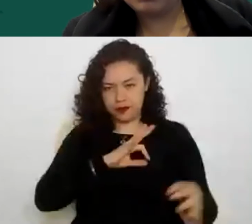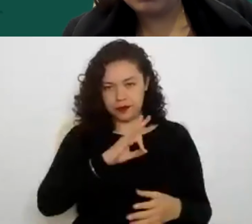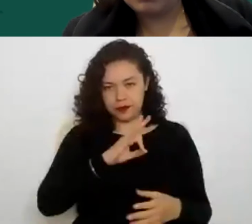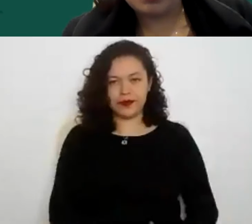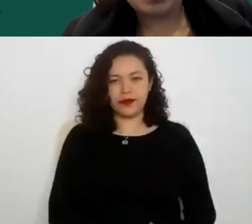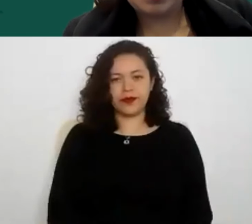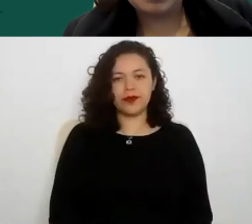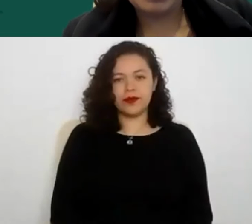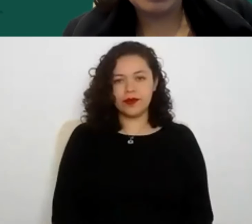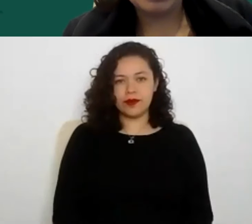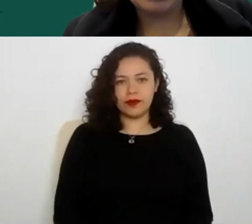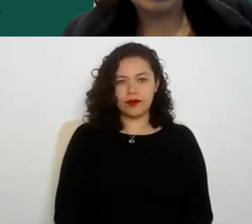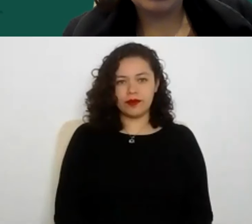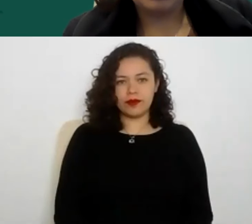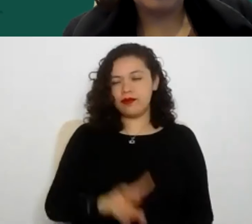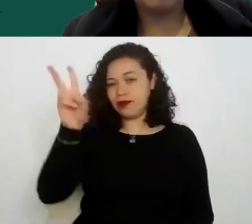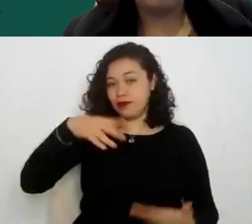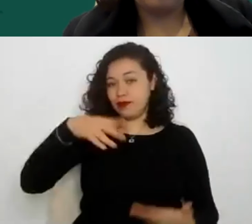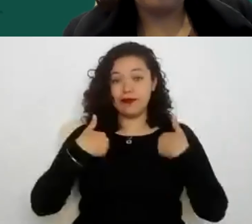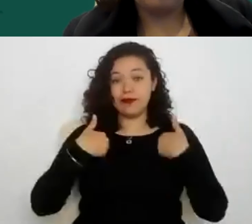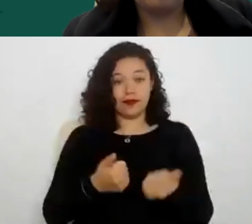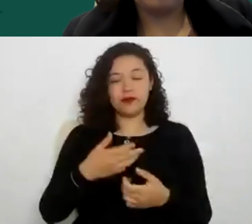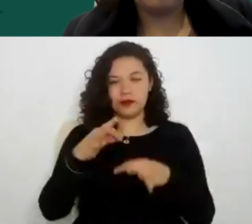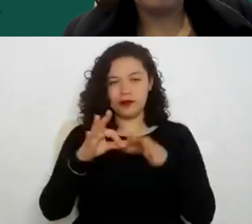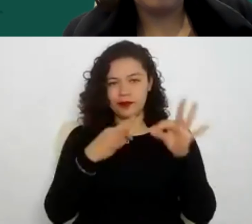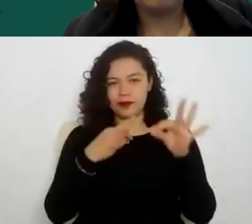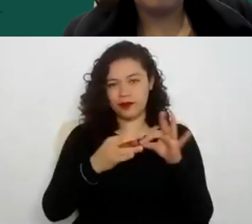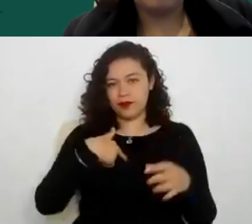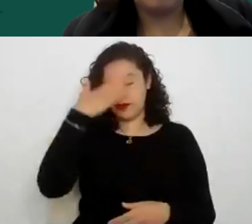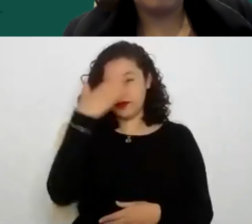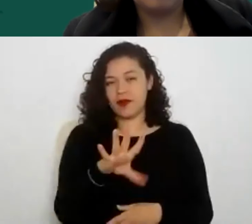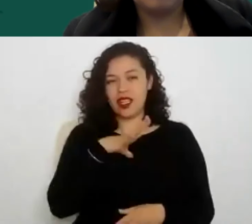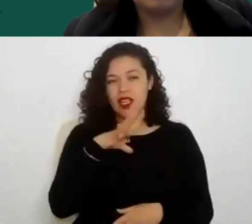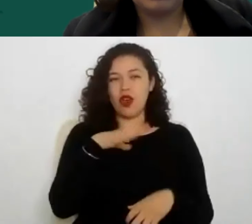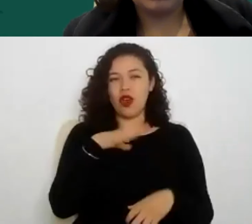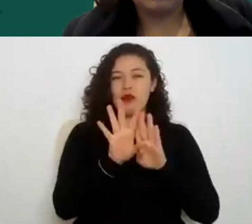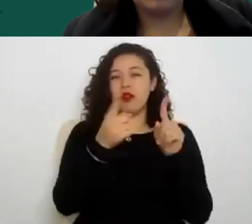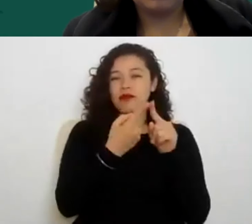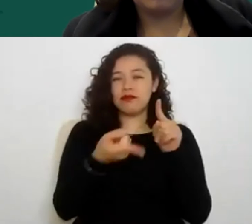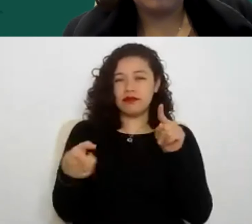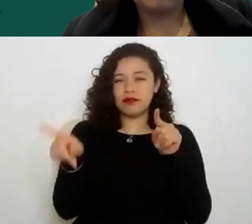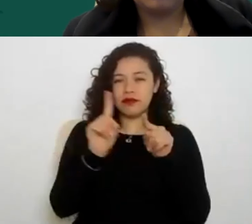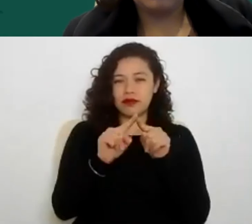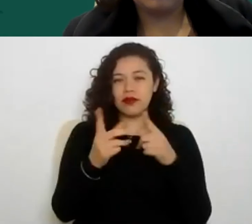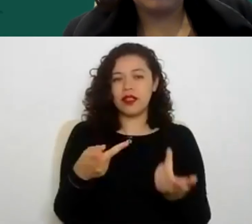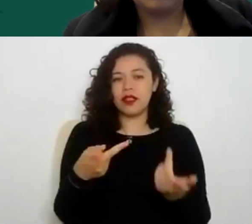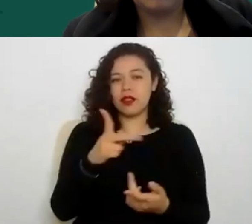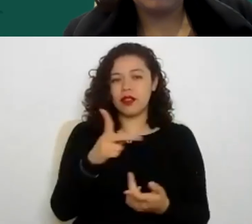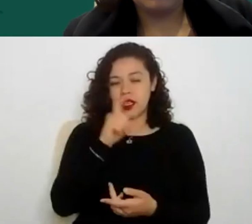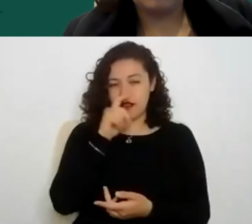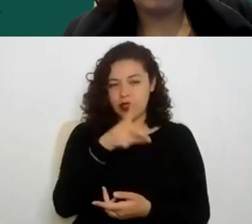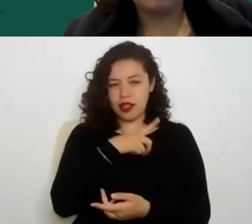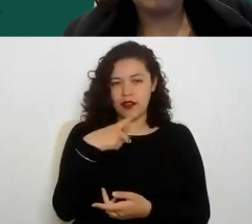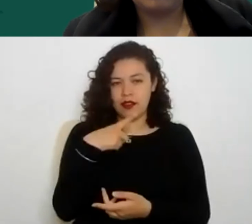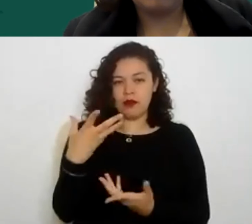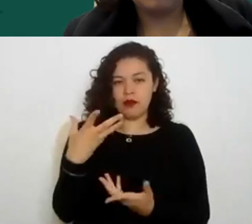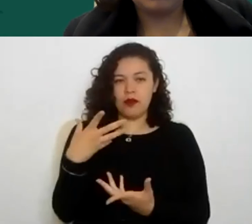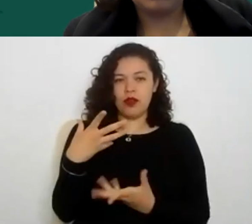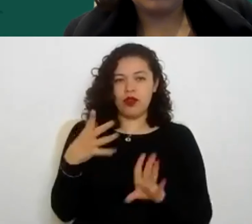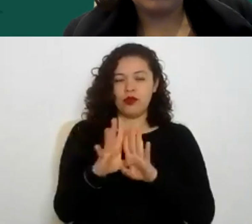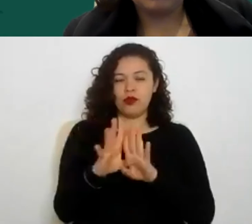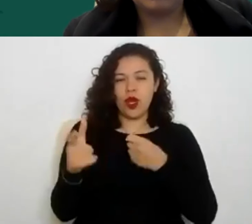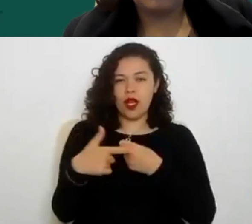Te entiendo perfecto, Angélica. De verdad, sé que sí es un círculo. Pero pues que también tenemos que romper, les digo, en este sentido, nosotros también